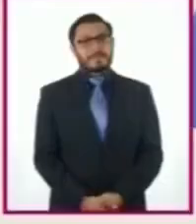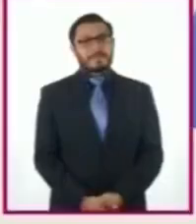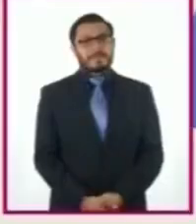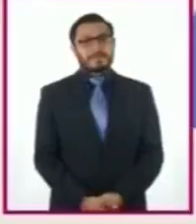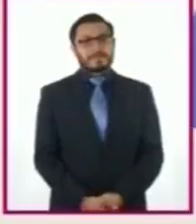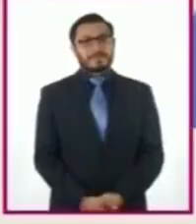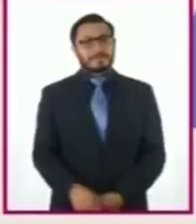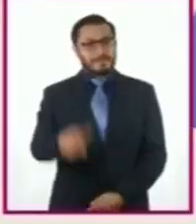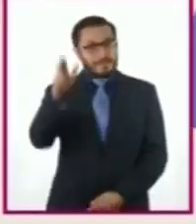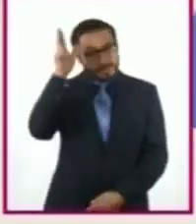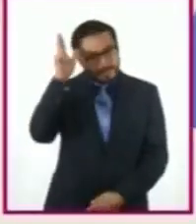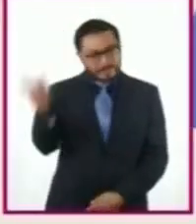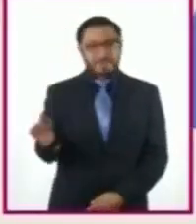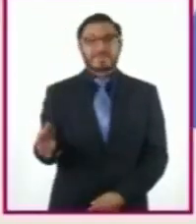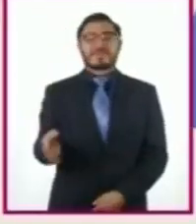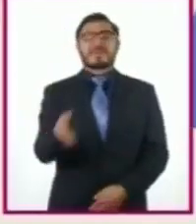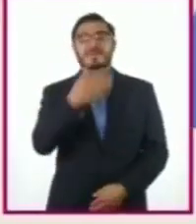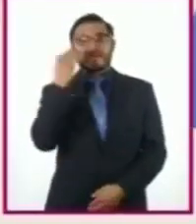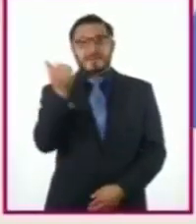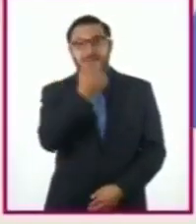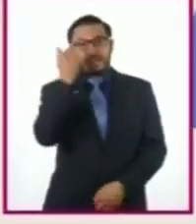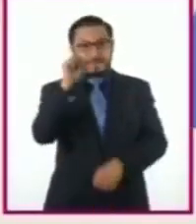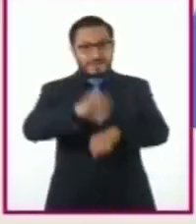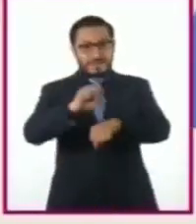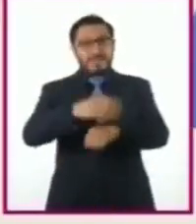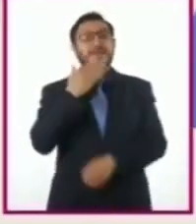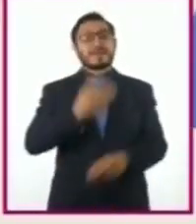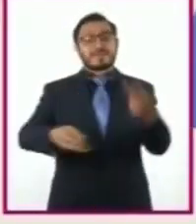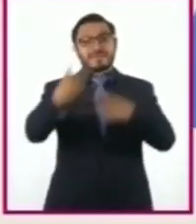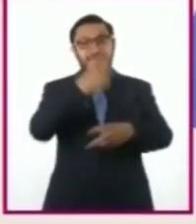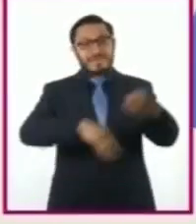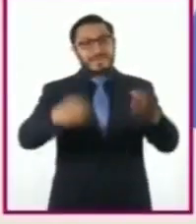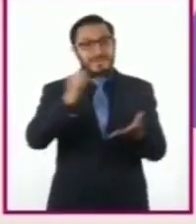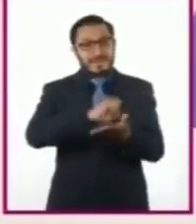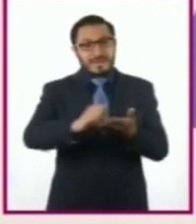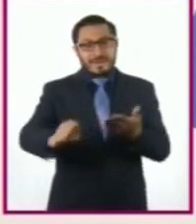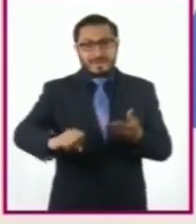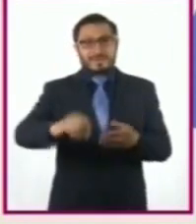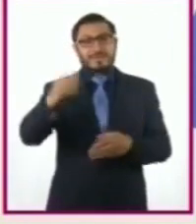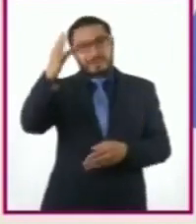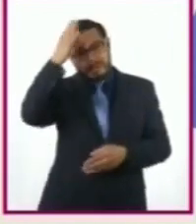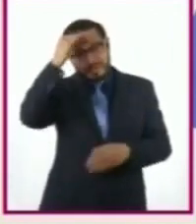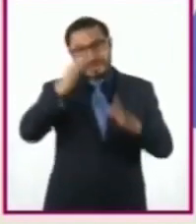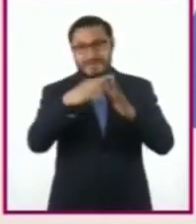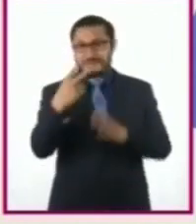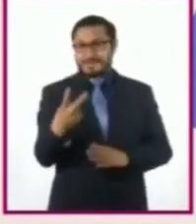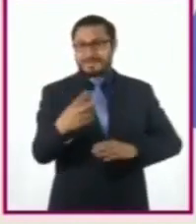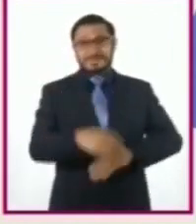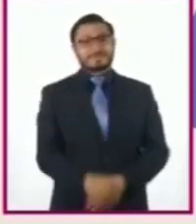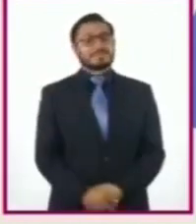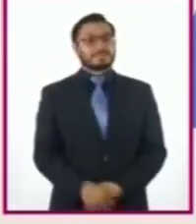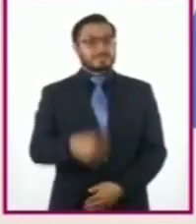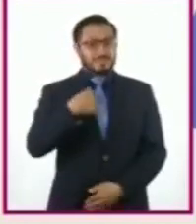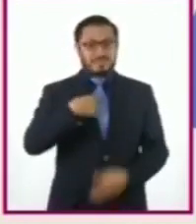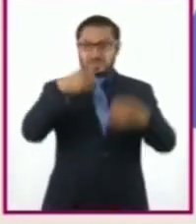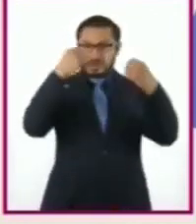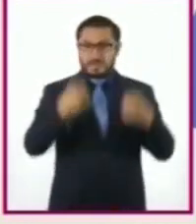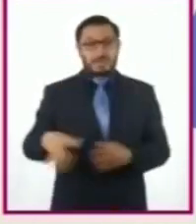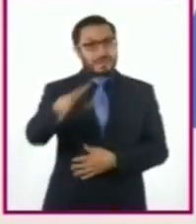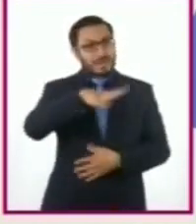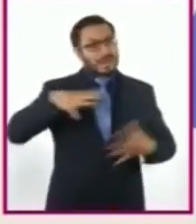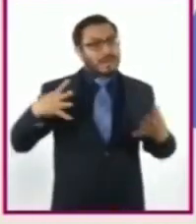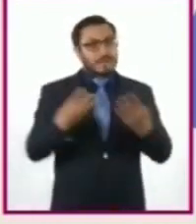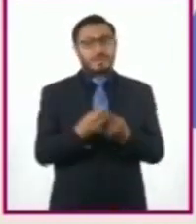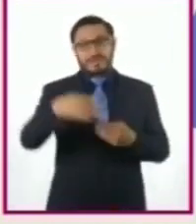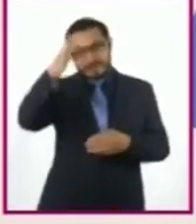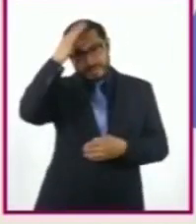estudiantes de secundaria. Bienvenidas y bienvenidos a una sesión más de Aprende en Casa 2. Estoy segura que estamos aprendiendo la historia de